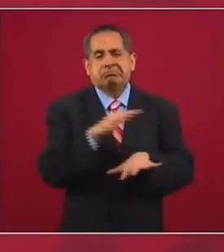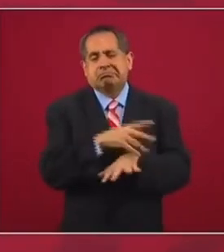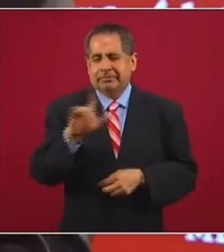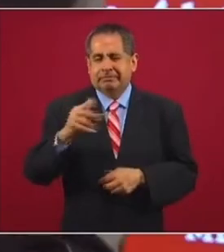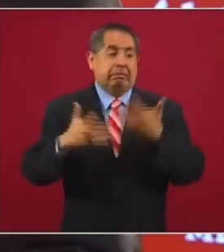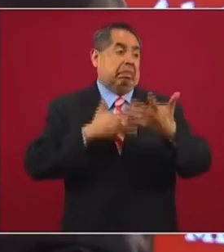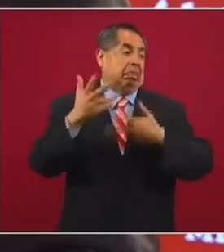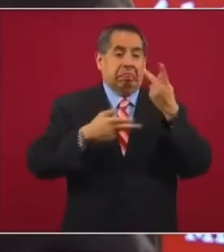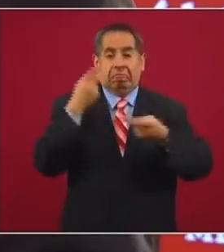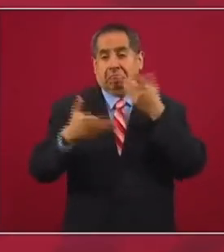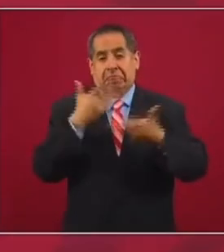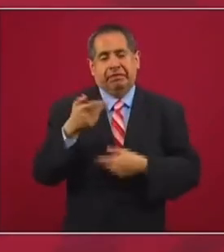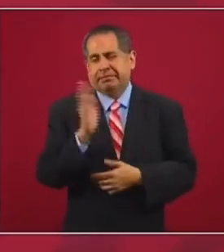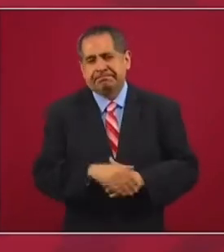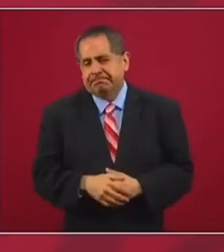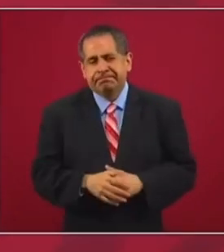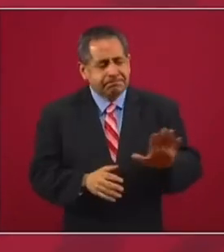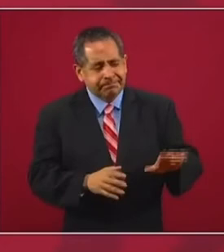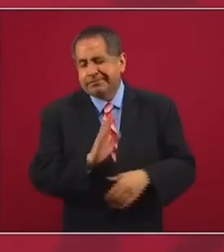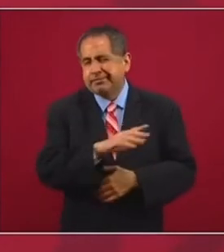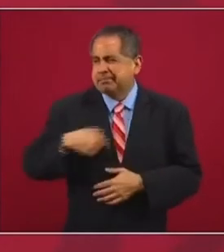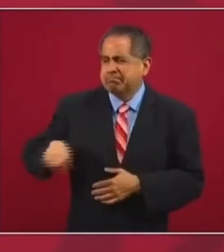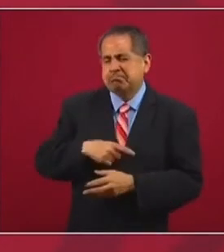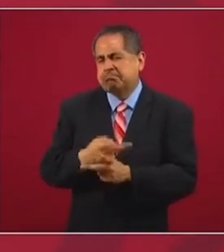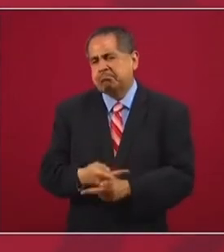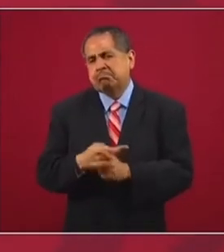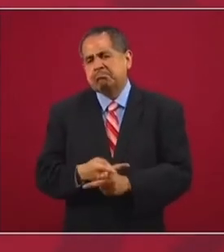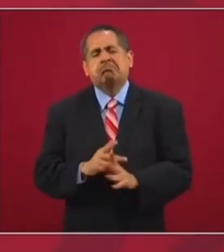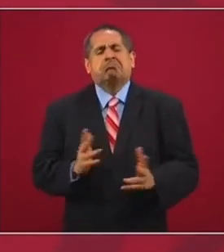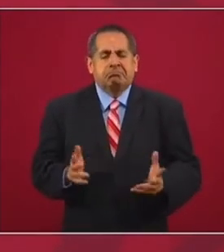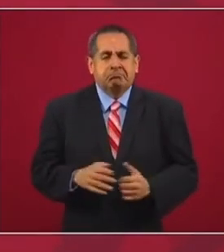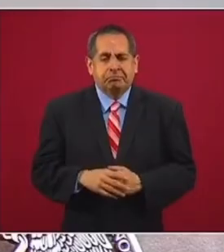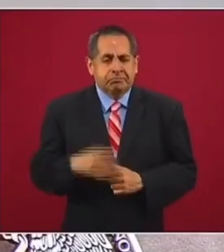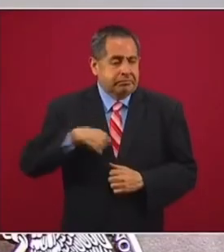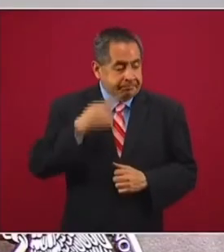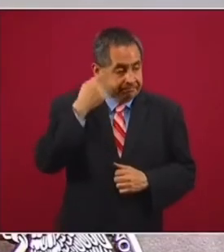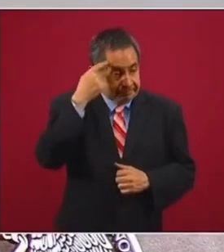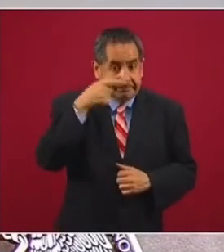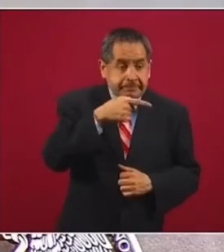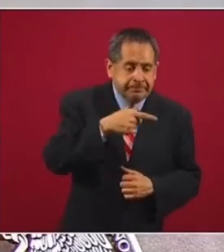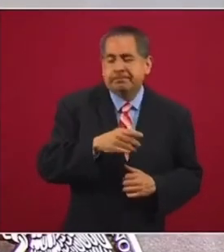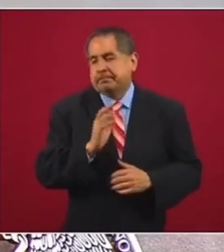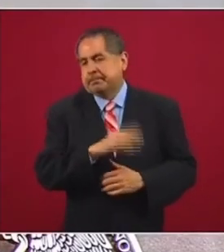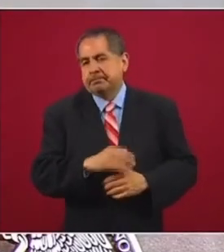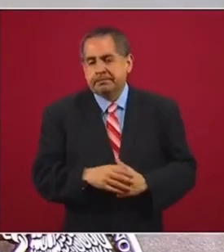politiquería. Entonces hay que tener también paciencia, no tomar en cuenta